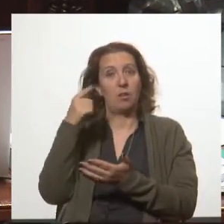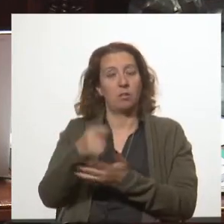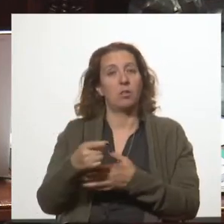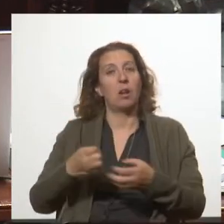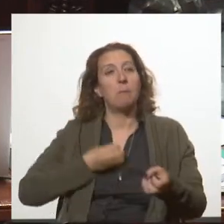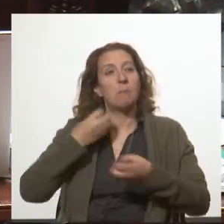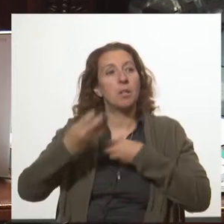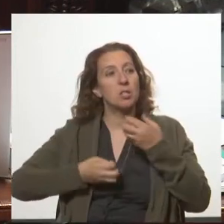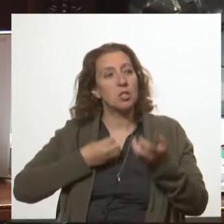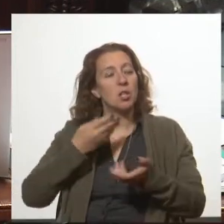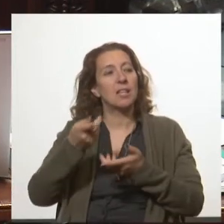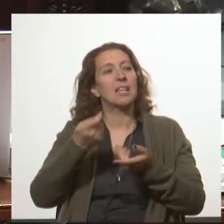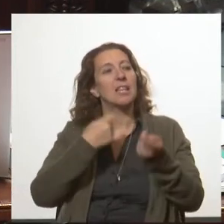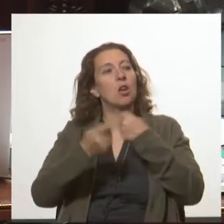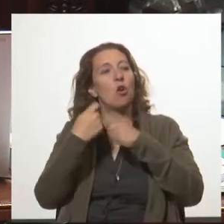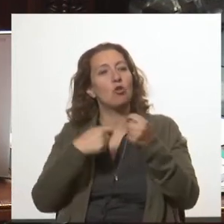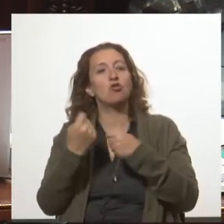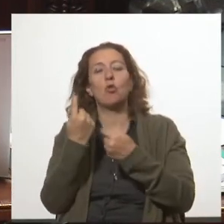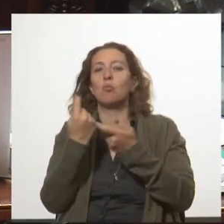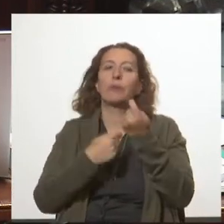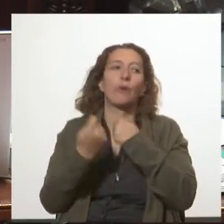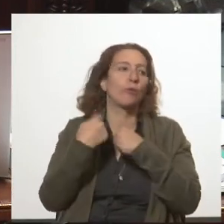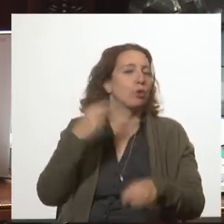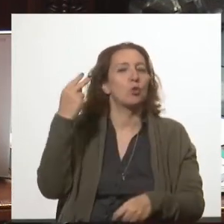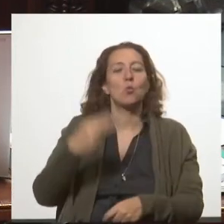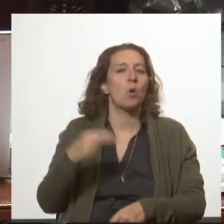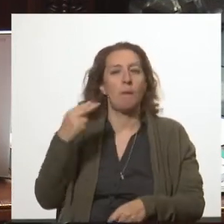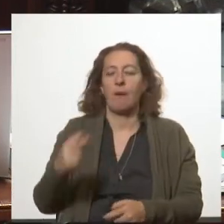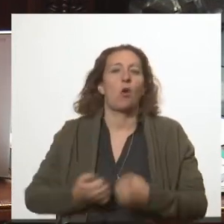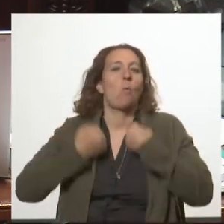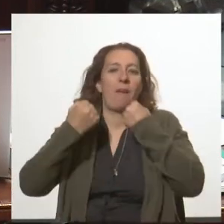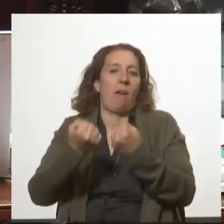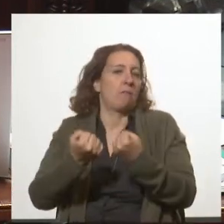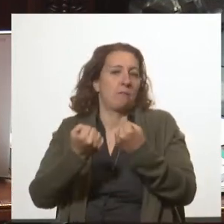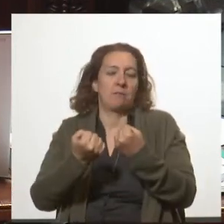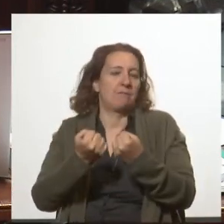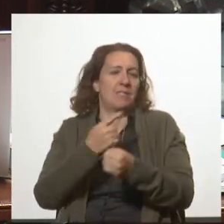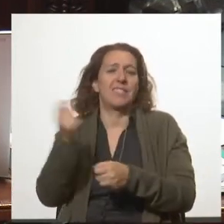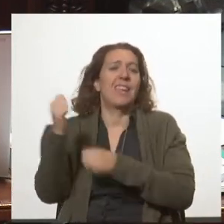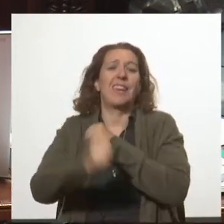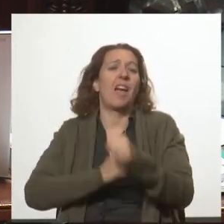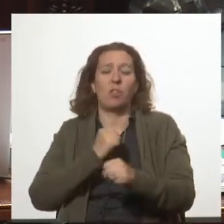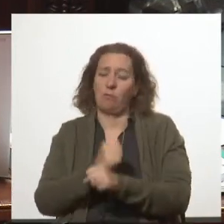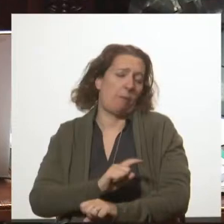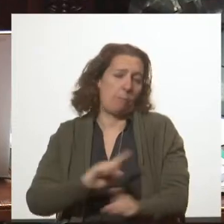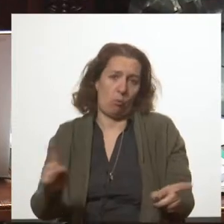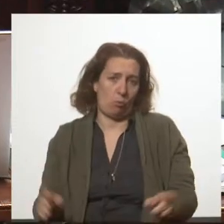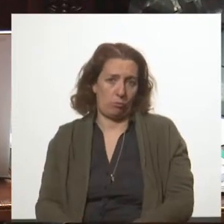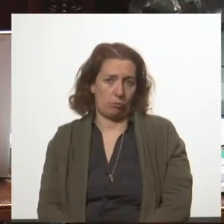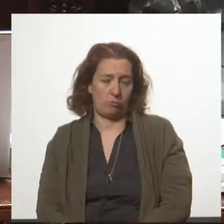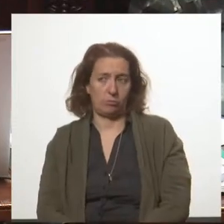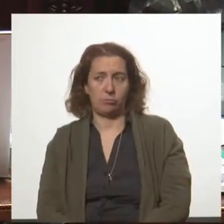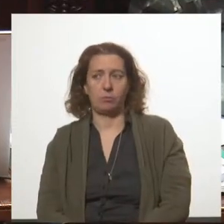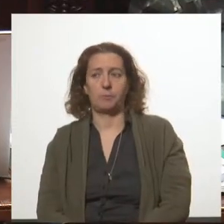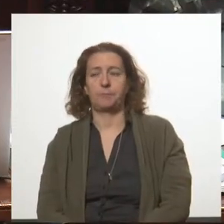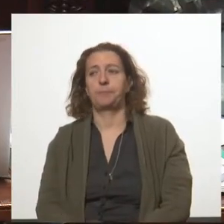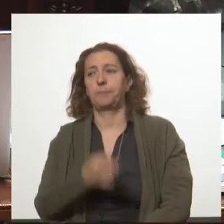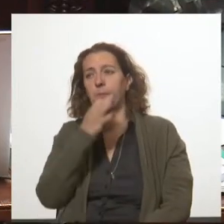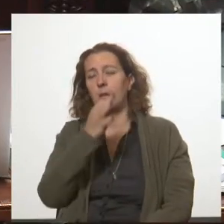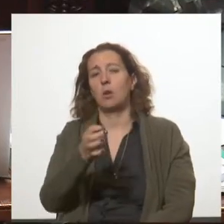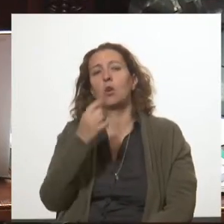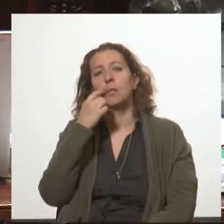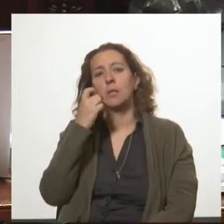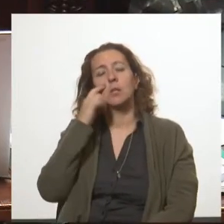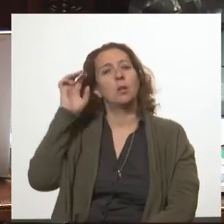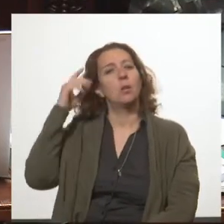de que el negocio fue un negocio que nunca se va a recuperar ni siquiera en 100 años como dijo este el señor director de planeamiento de